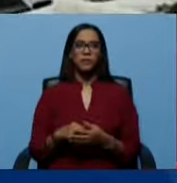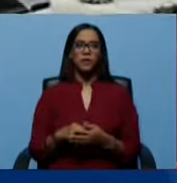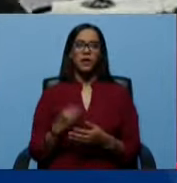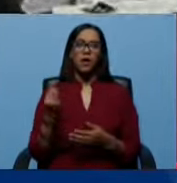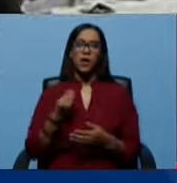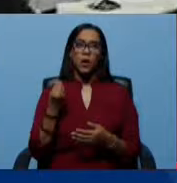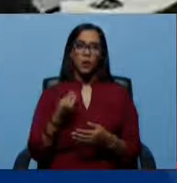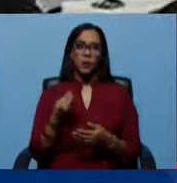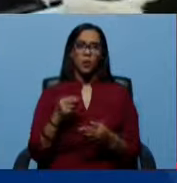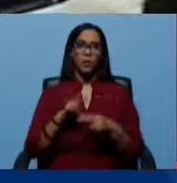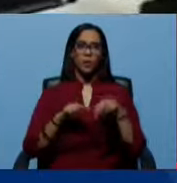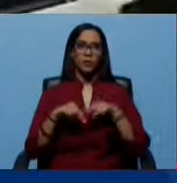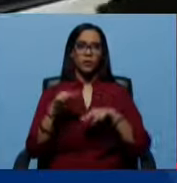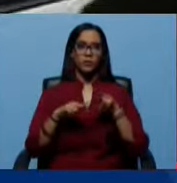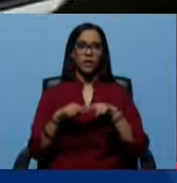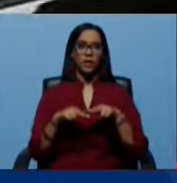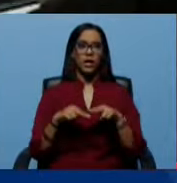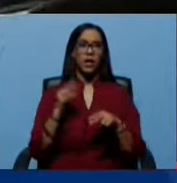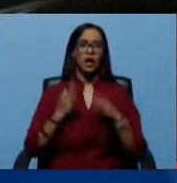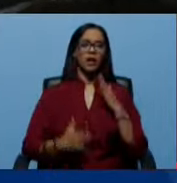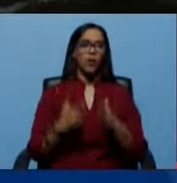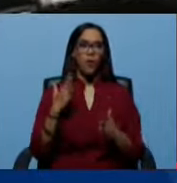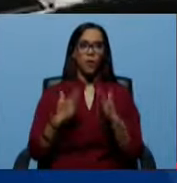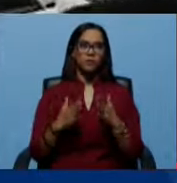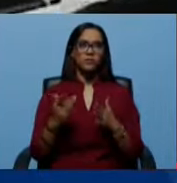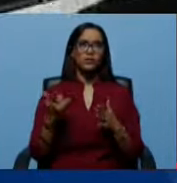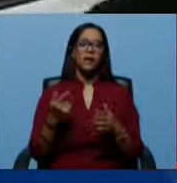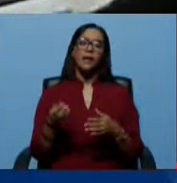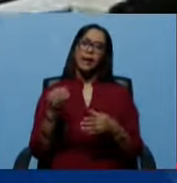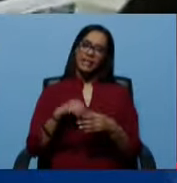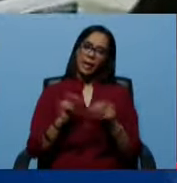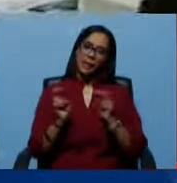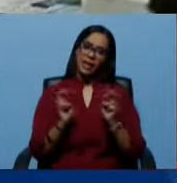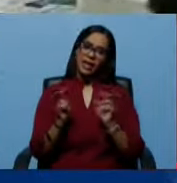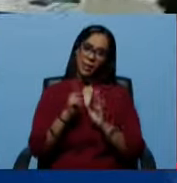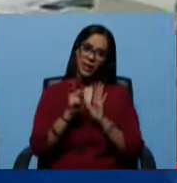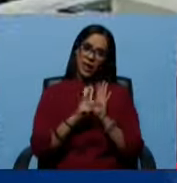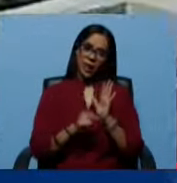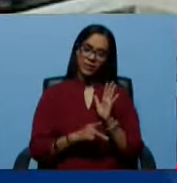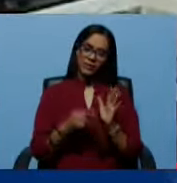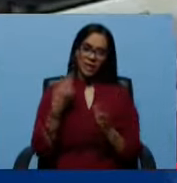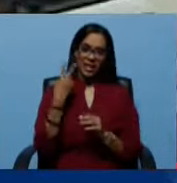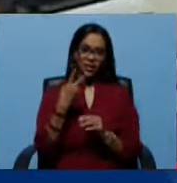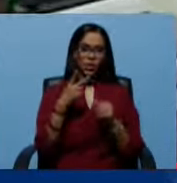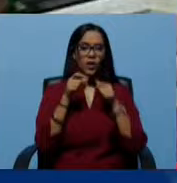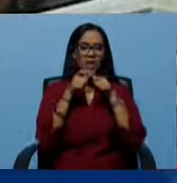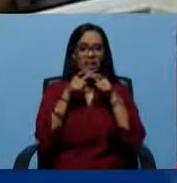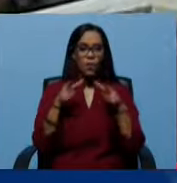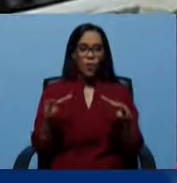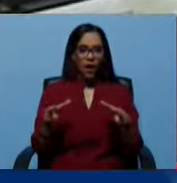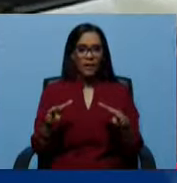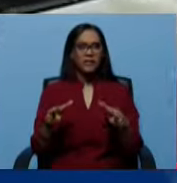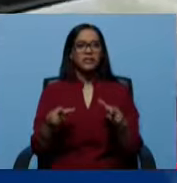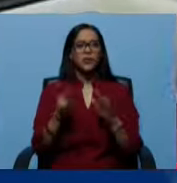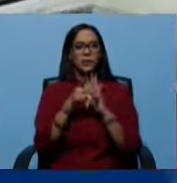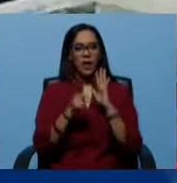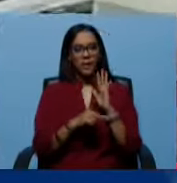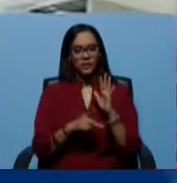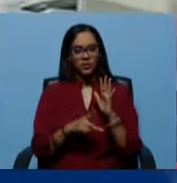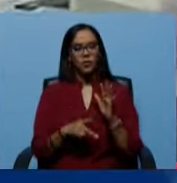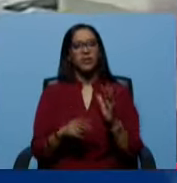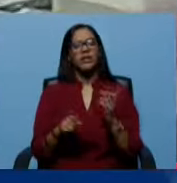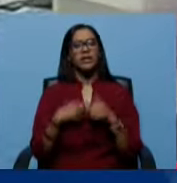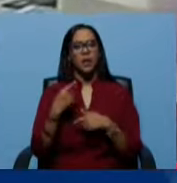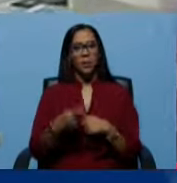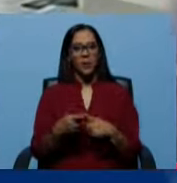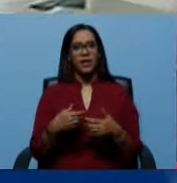cómo ensamblar el robot. Además de ensamblar el robot, viene el tema de la programación en dos lenguajes de programación, Scrap y Python, y después de